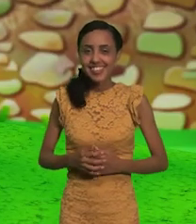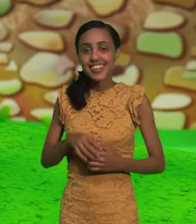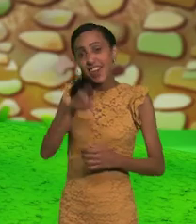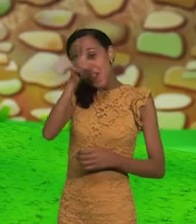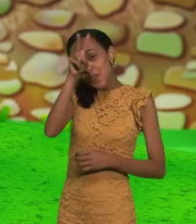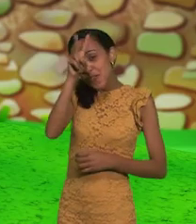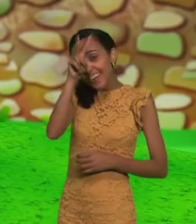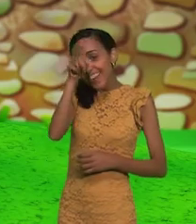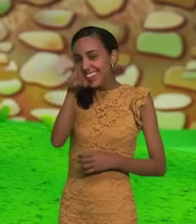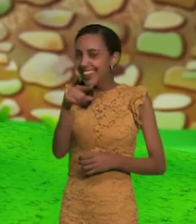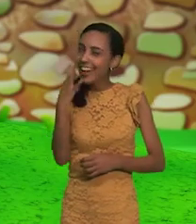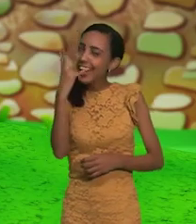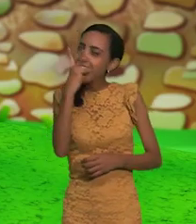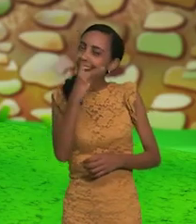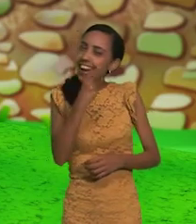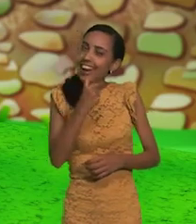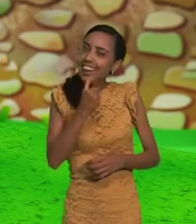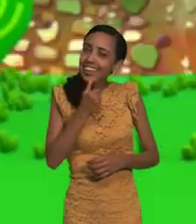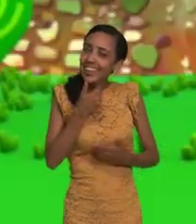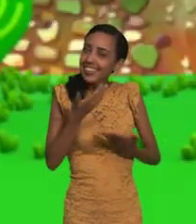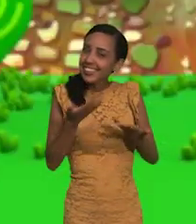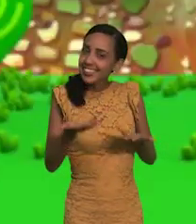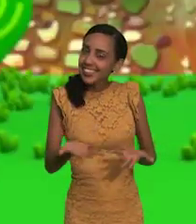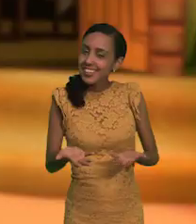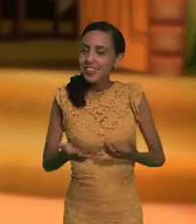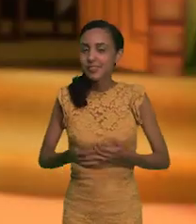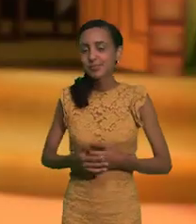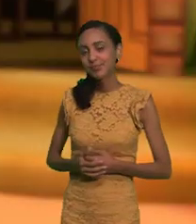Cucarachita Martina ¡Qué linda estás!